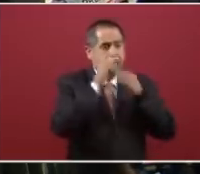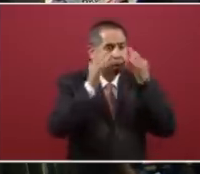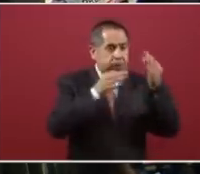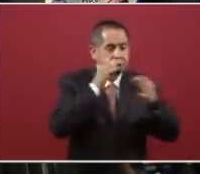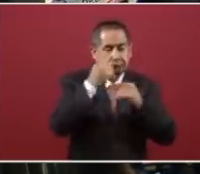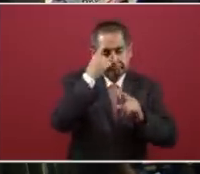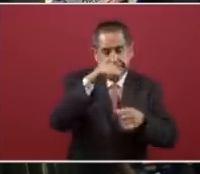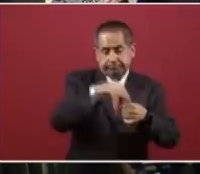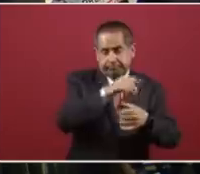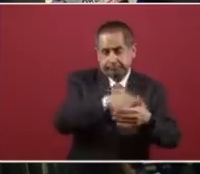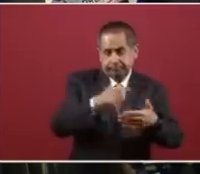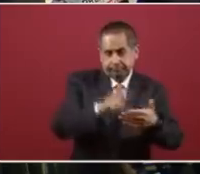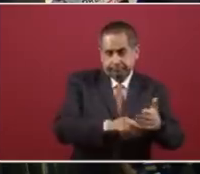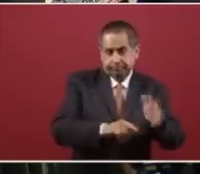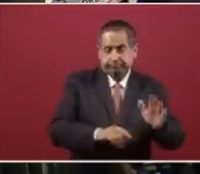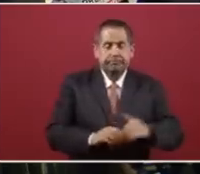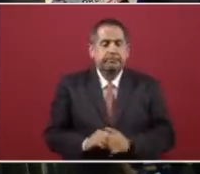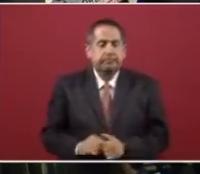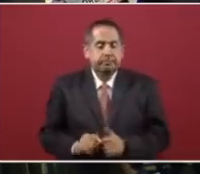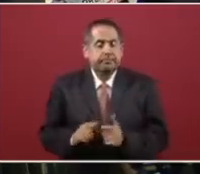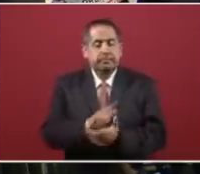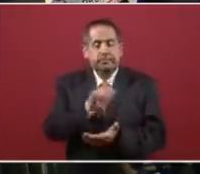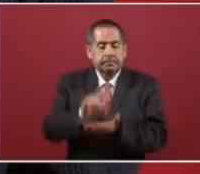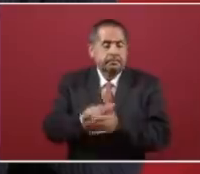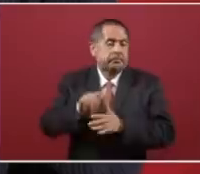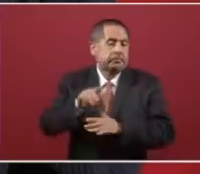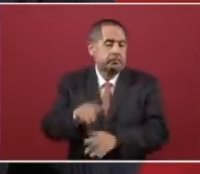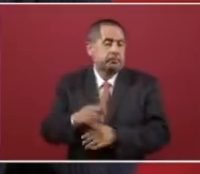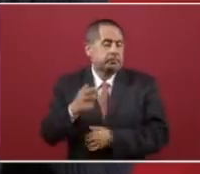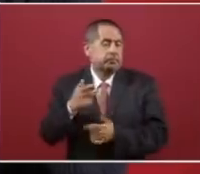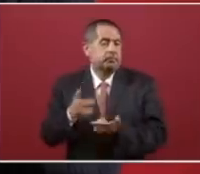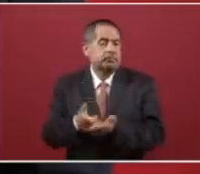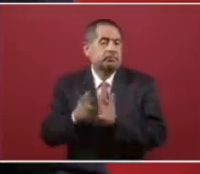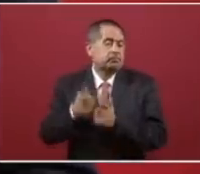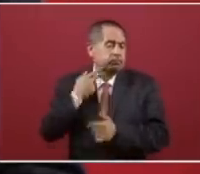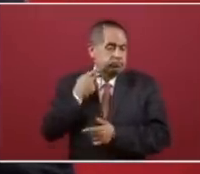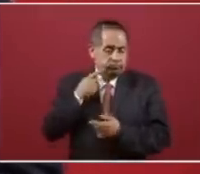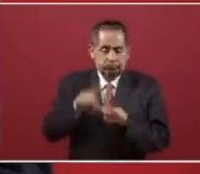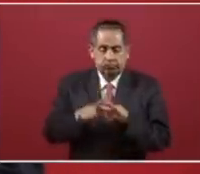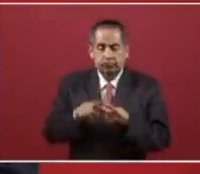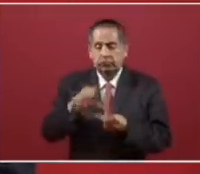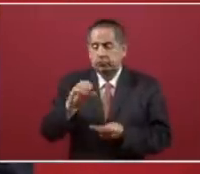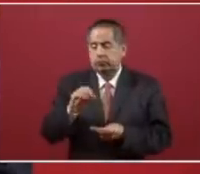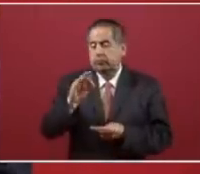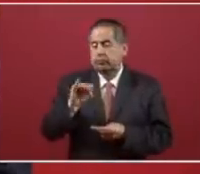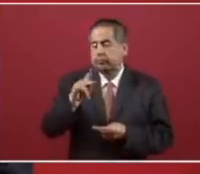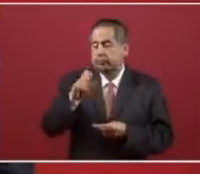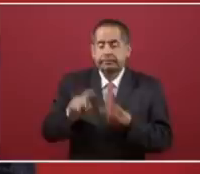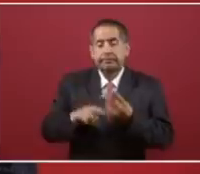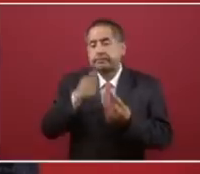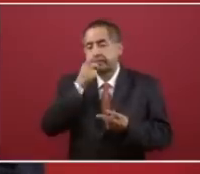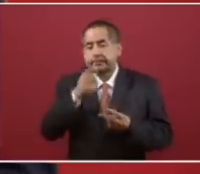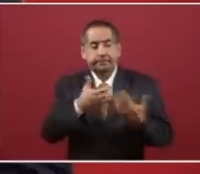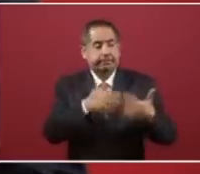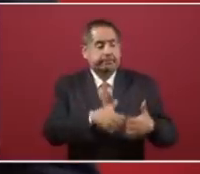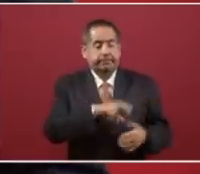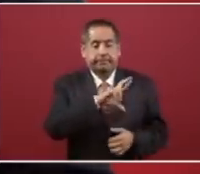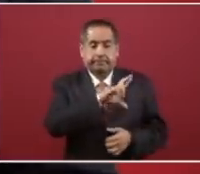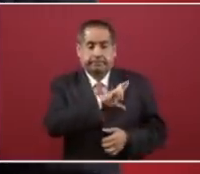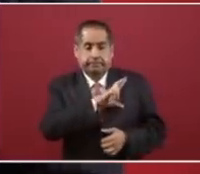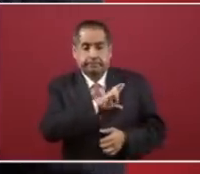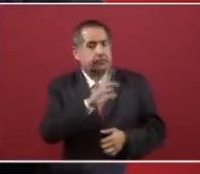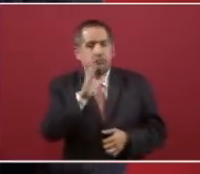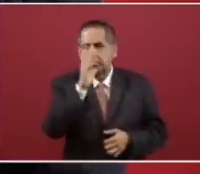propia ley general de partidos políticos y la ley general instituciones y procedimientos electorales prohíben que empresas particulares den